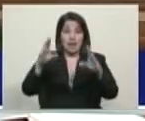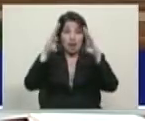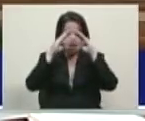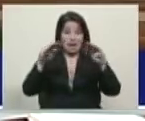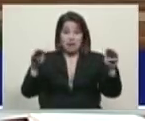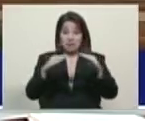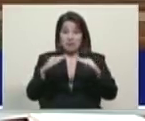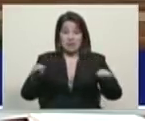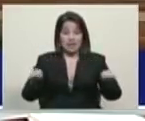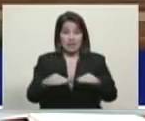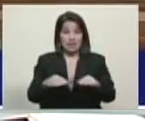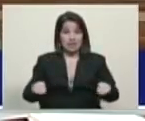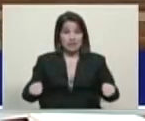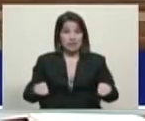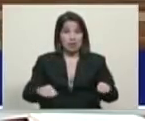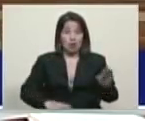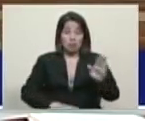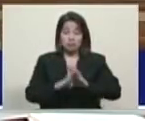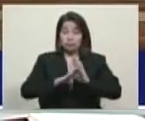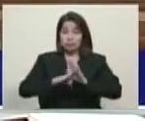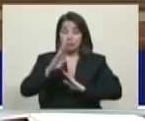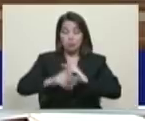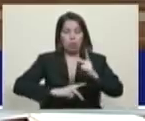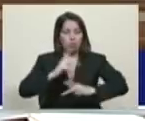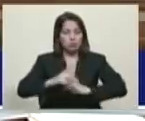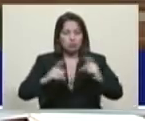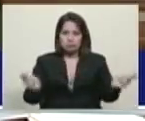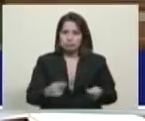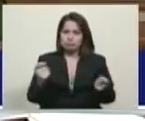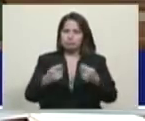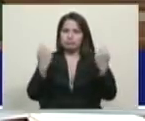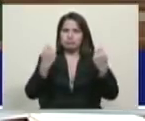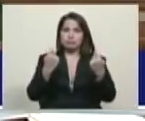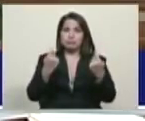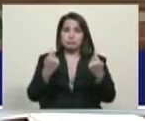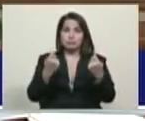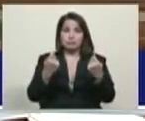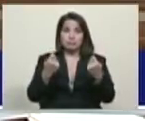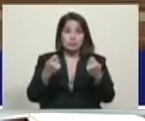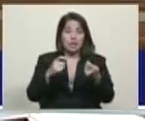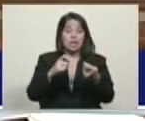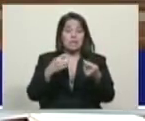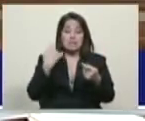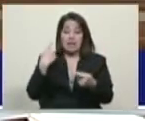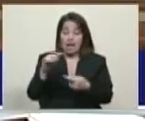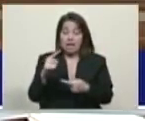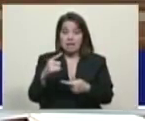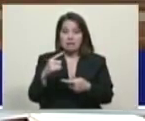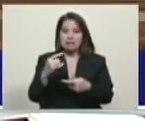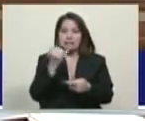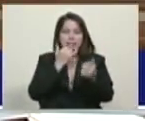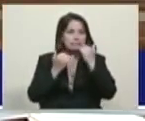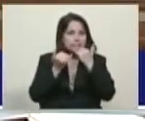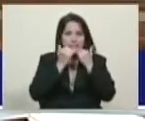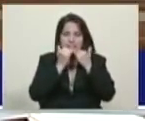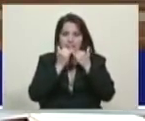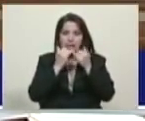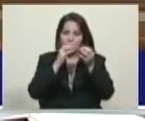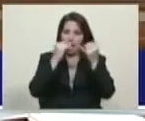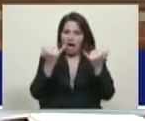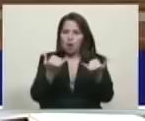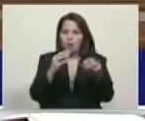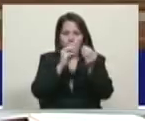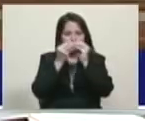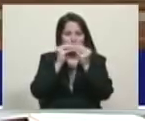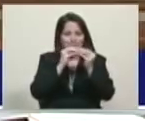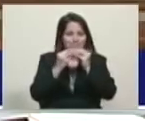de recuperación económica, crecimiento y prosperidad. Y los factores de corrección que tengo en mis manos,